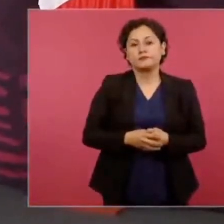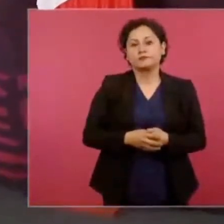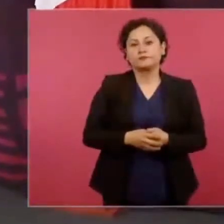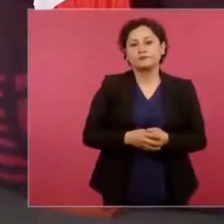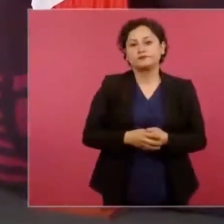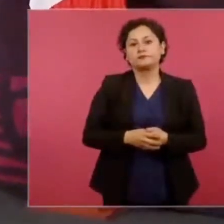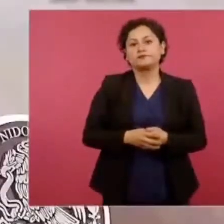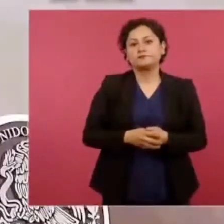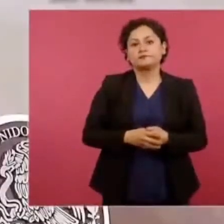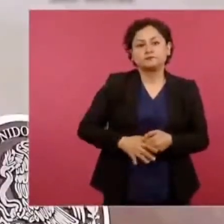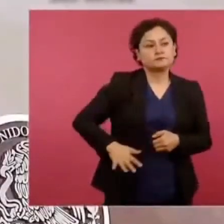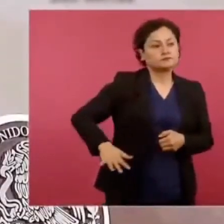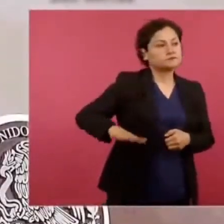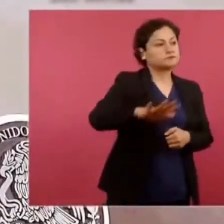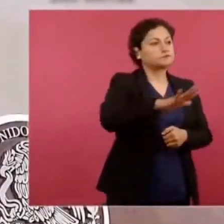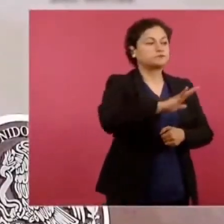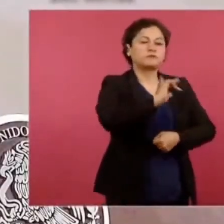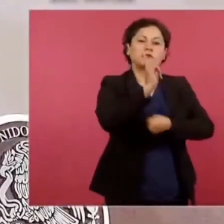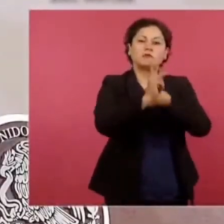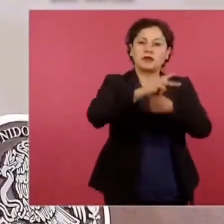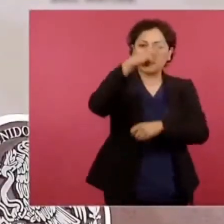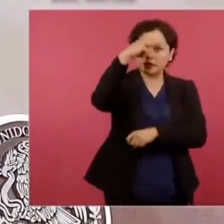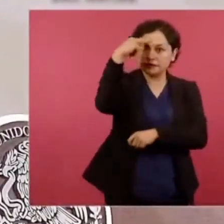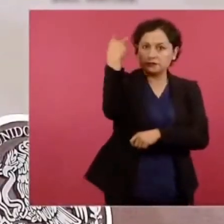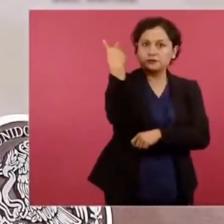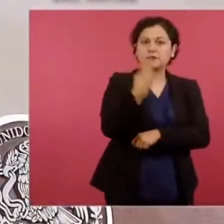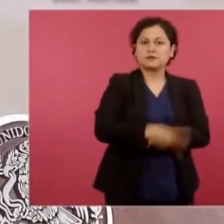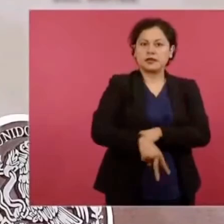garantizar la paz y la tranquilidad en México.